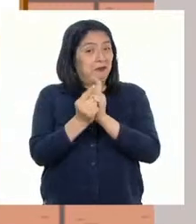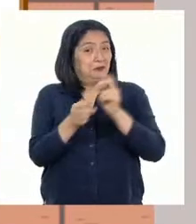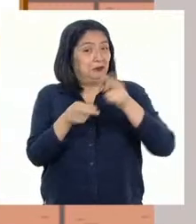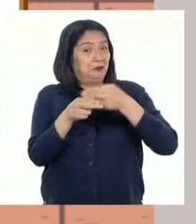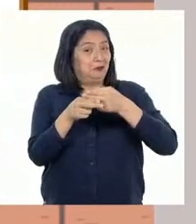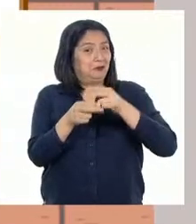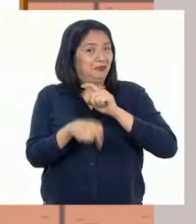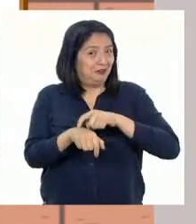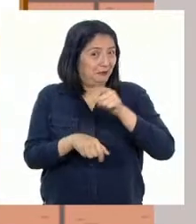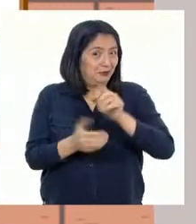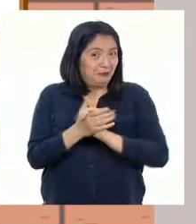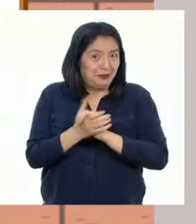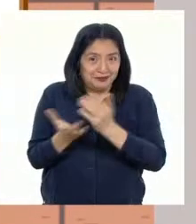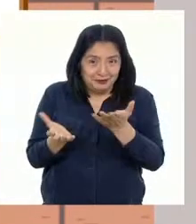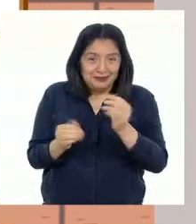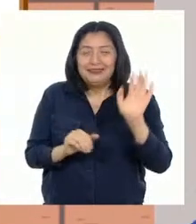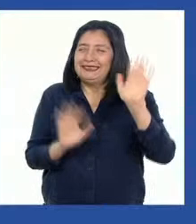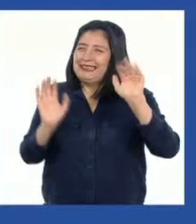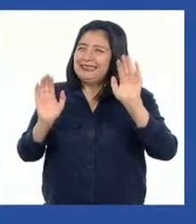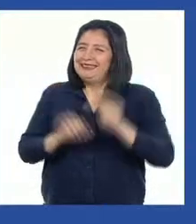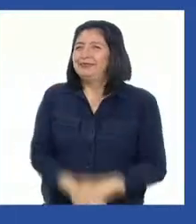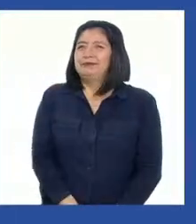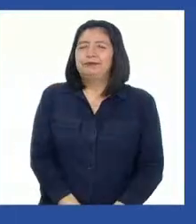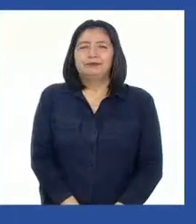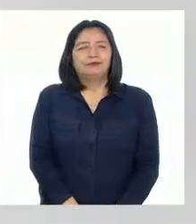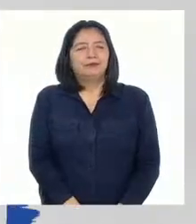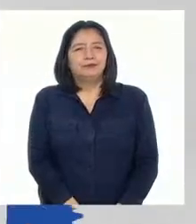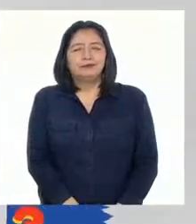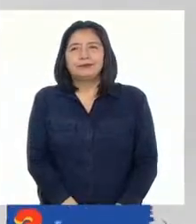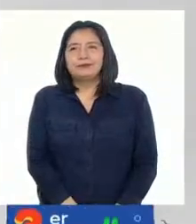un ratito, amigas y amigos! ¡Chao!